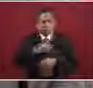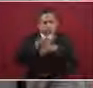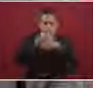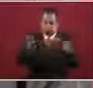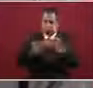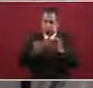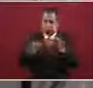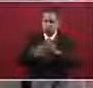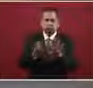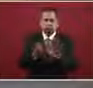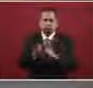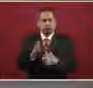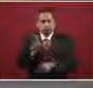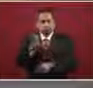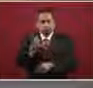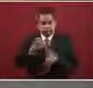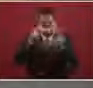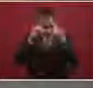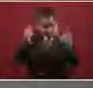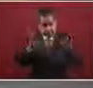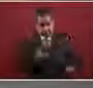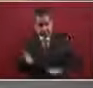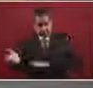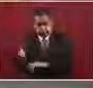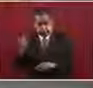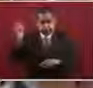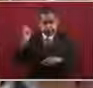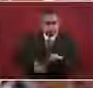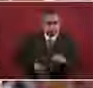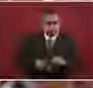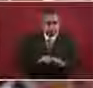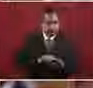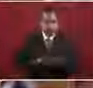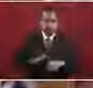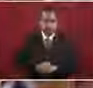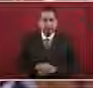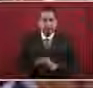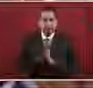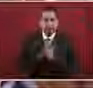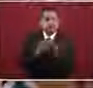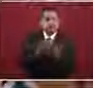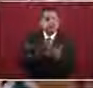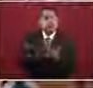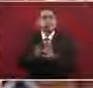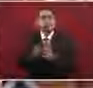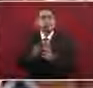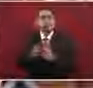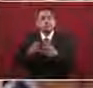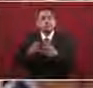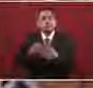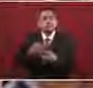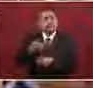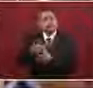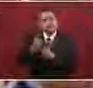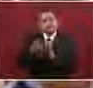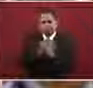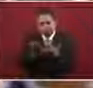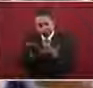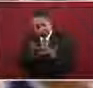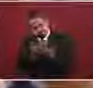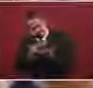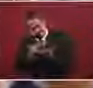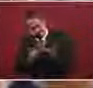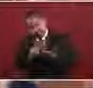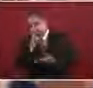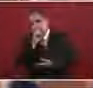públicamente poner fin a las corridas de toros. En el libro de textos de primaria no existe mención